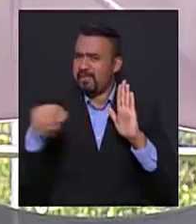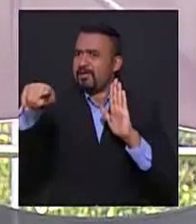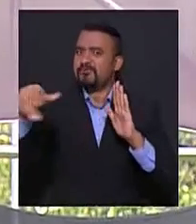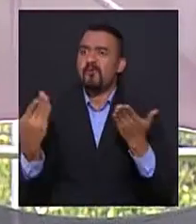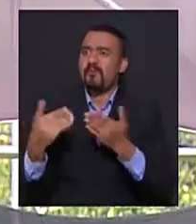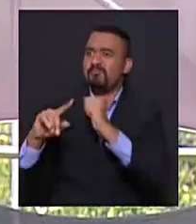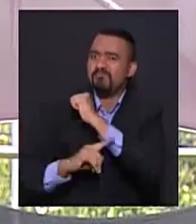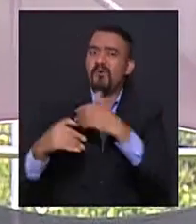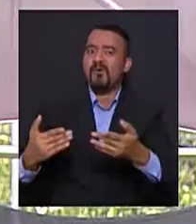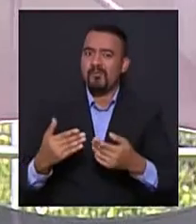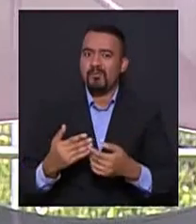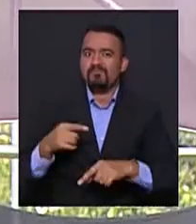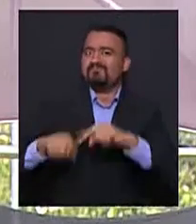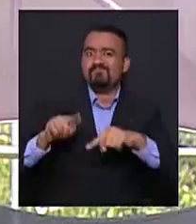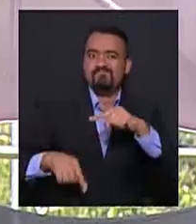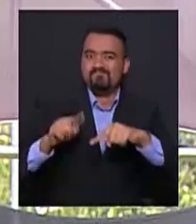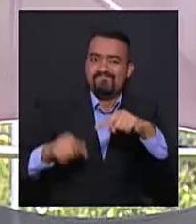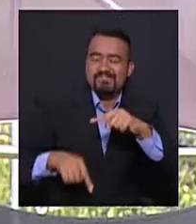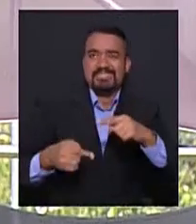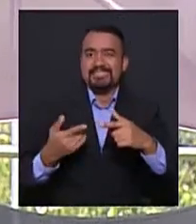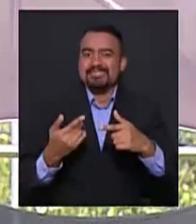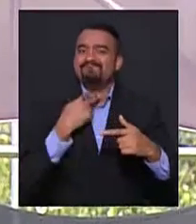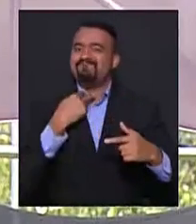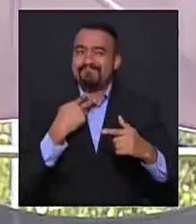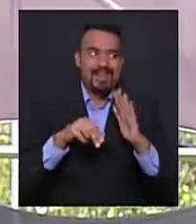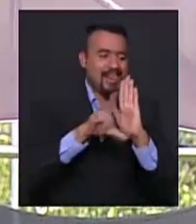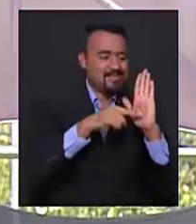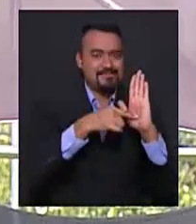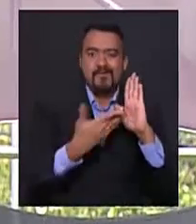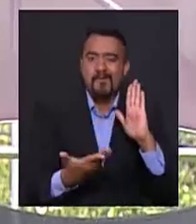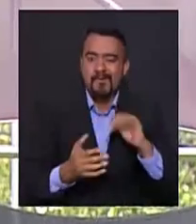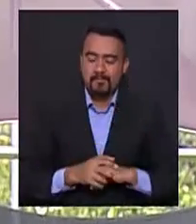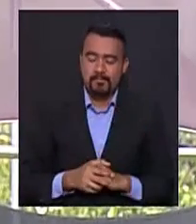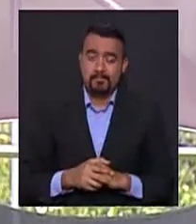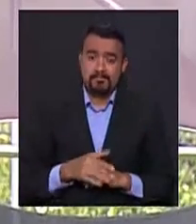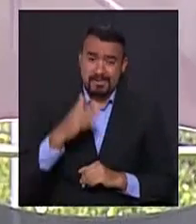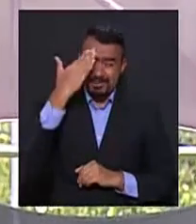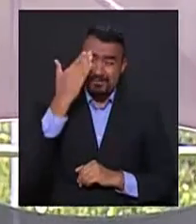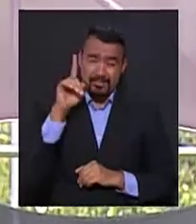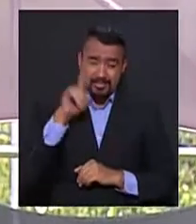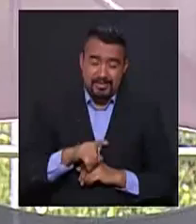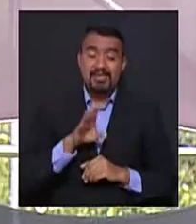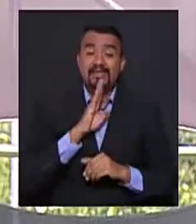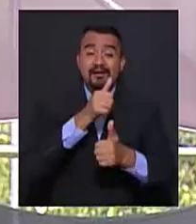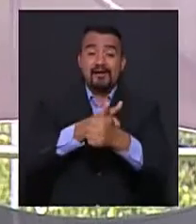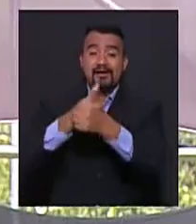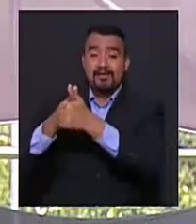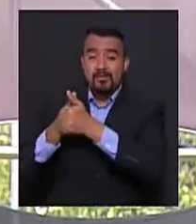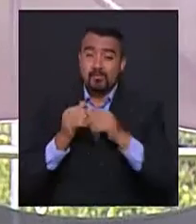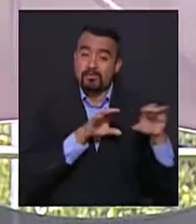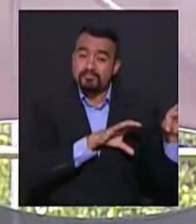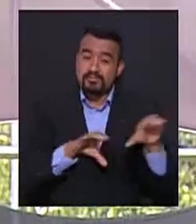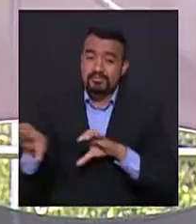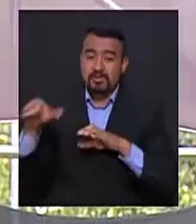Esta reflexión que proponemos va encaminada a ajustar nuestra escala de valores para influir en el comportamiento individual